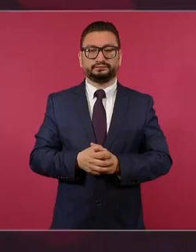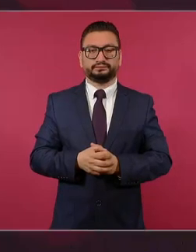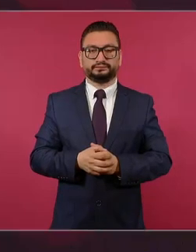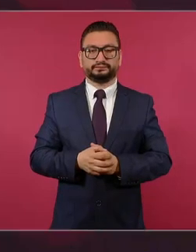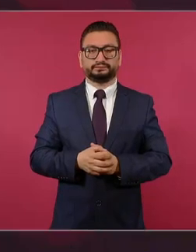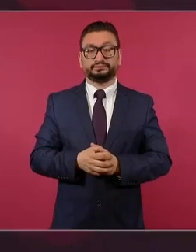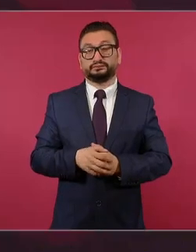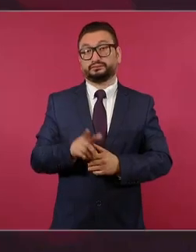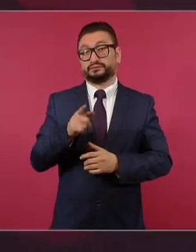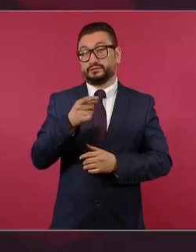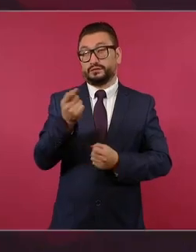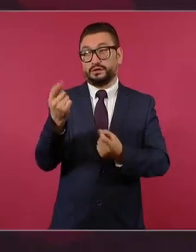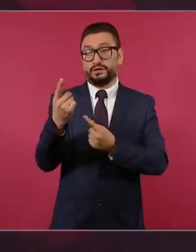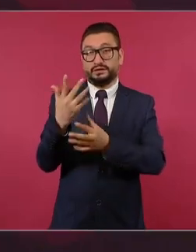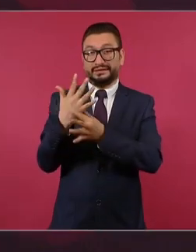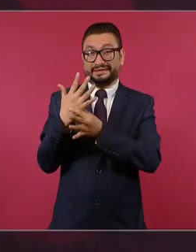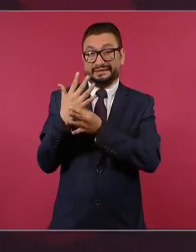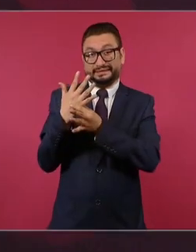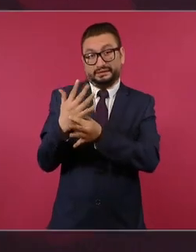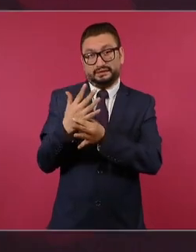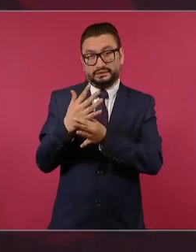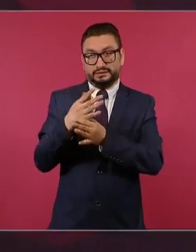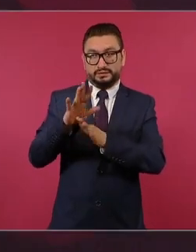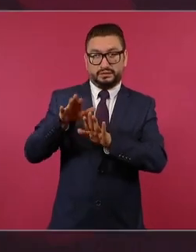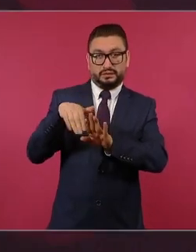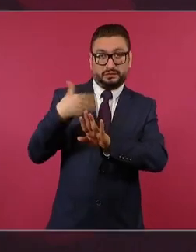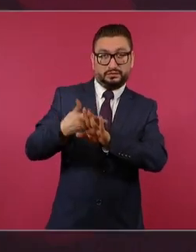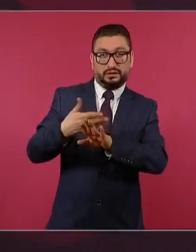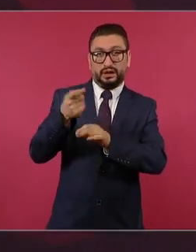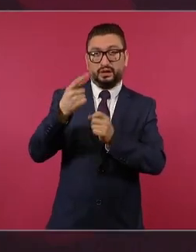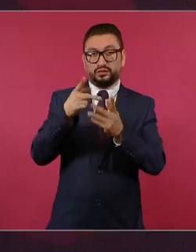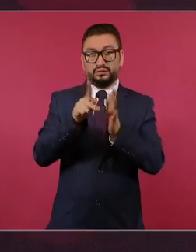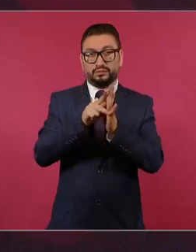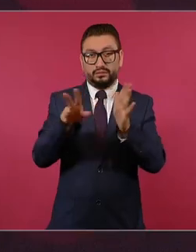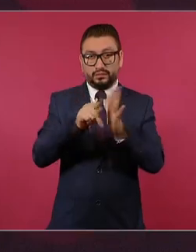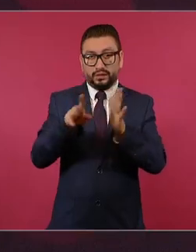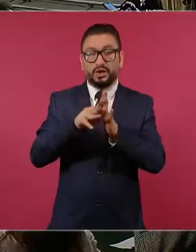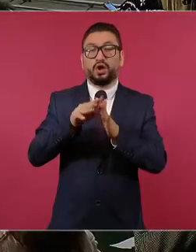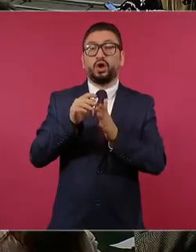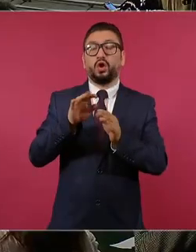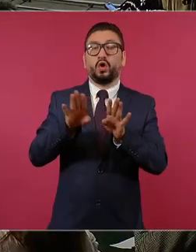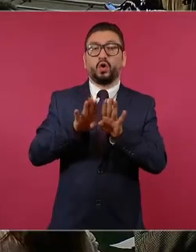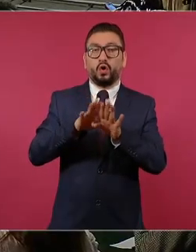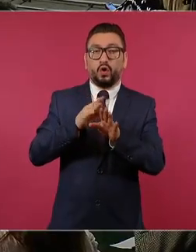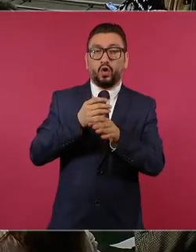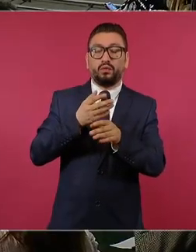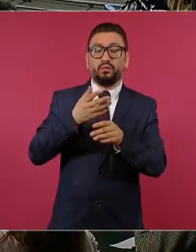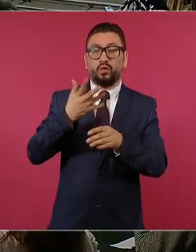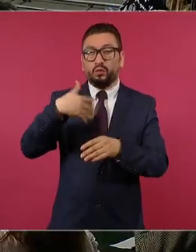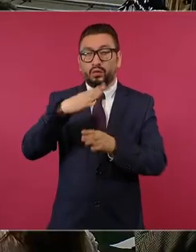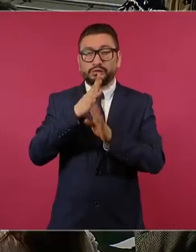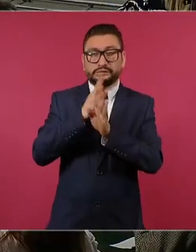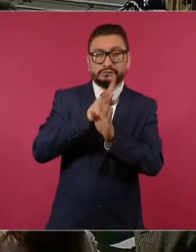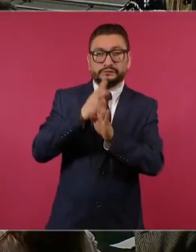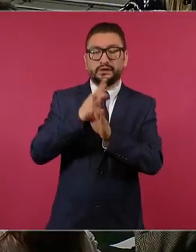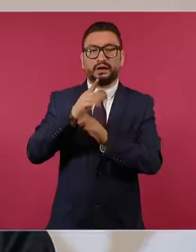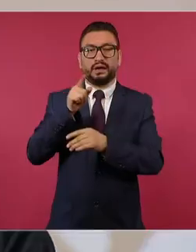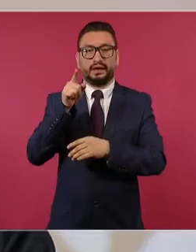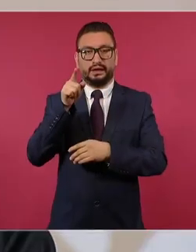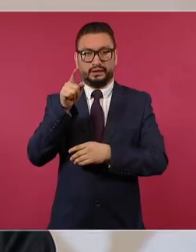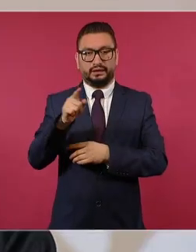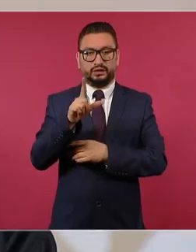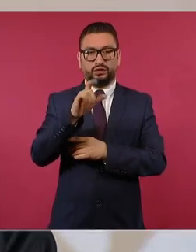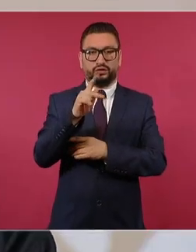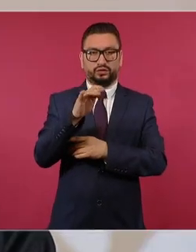o acoso a periodistas Loret de Mola y a Víctor